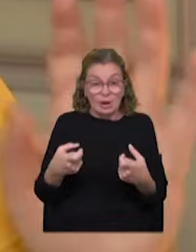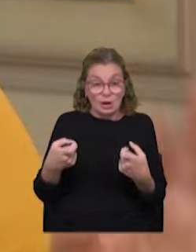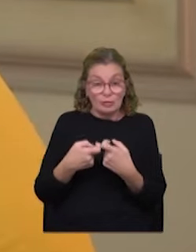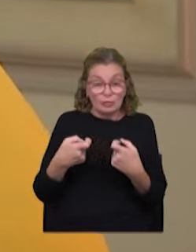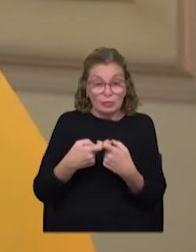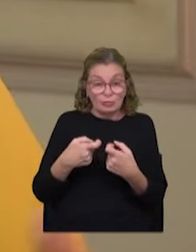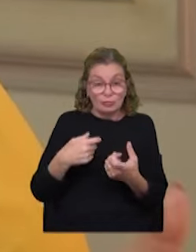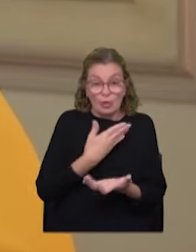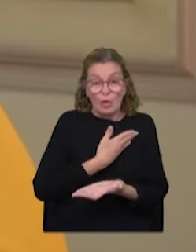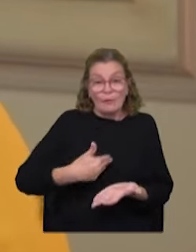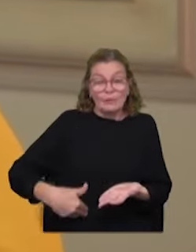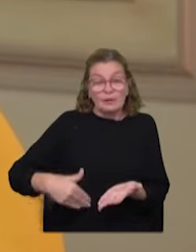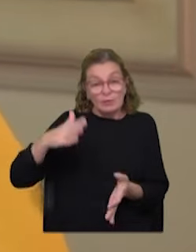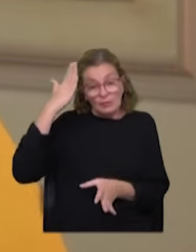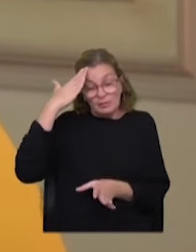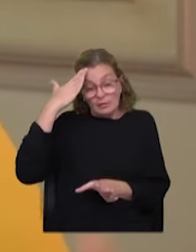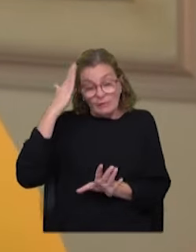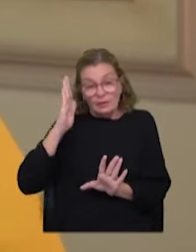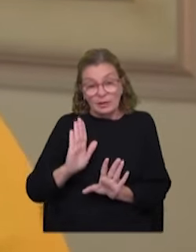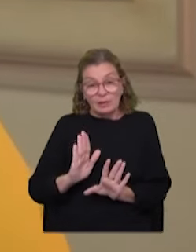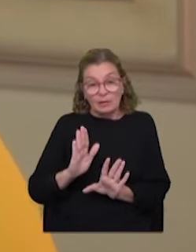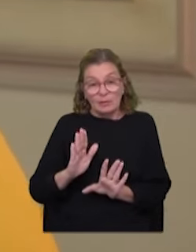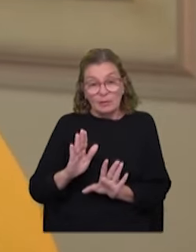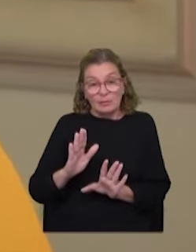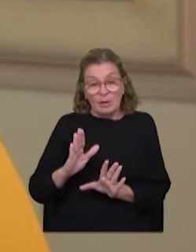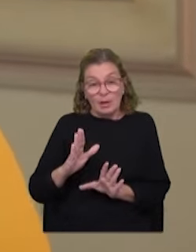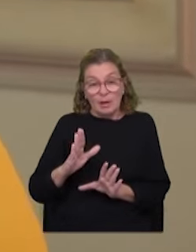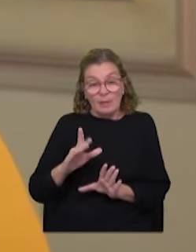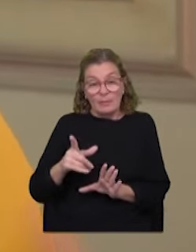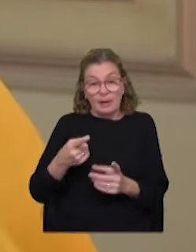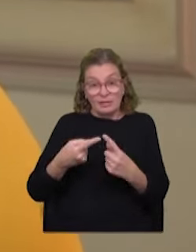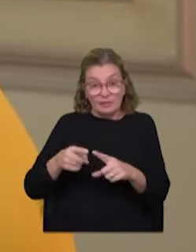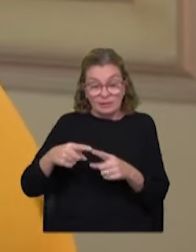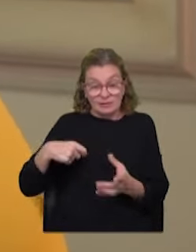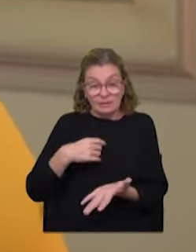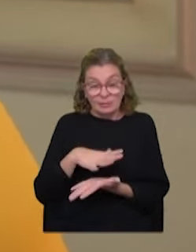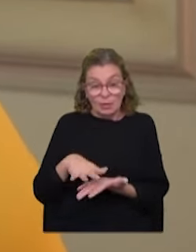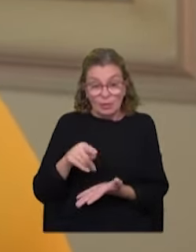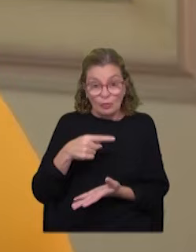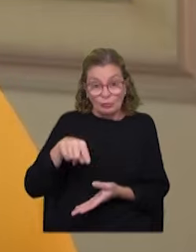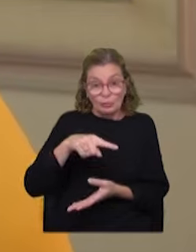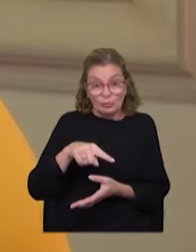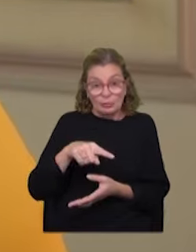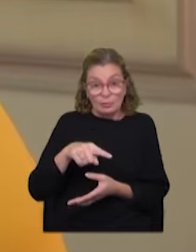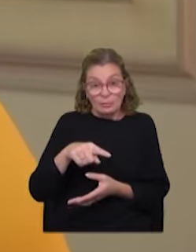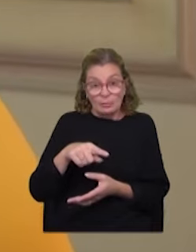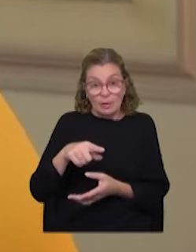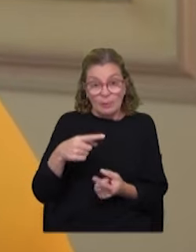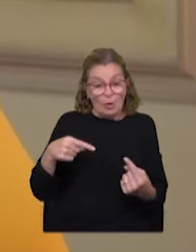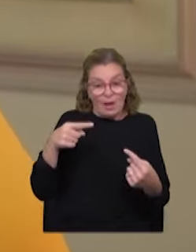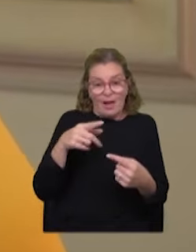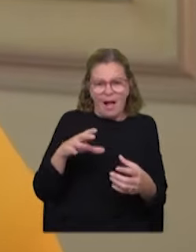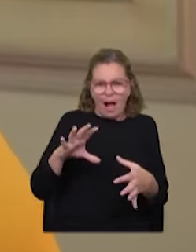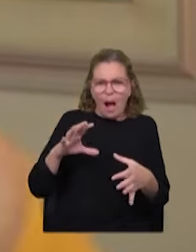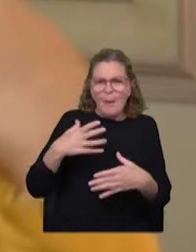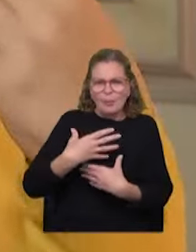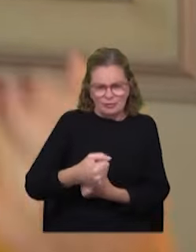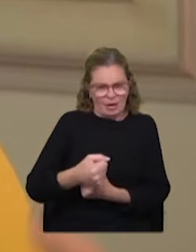gobierno y sabe que van a tener la benia para hacer determinadas situaciones ahora nosotros no vamos a ser cómplices de